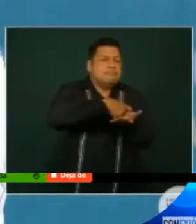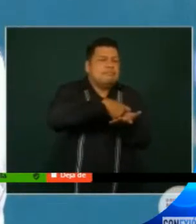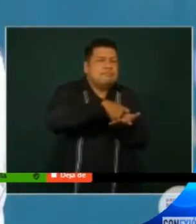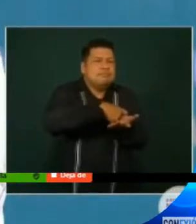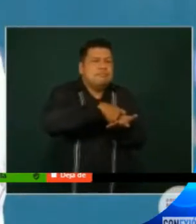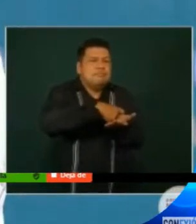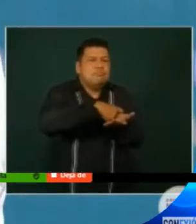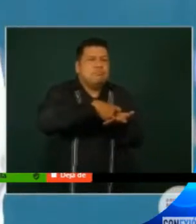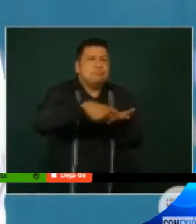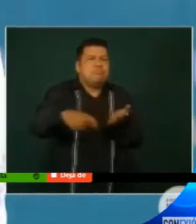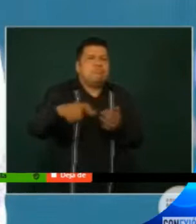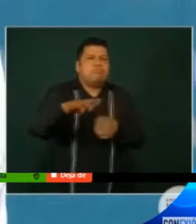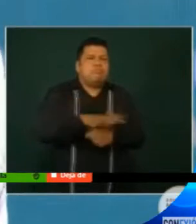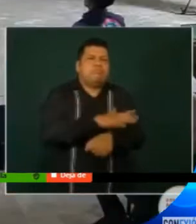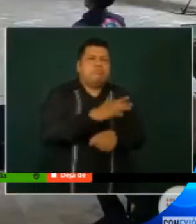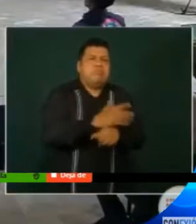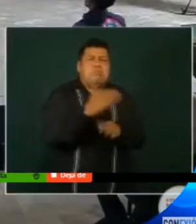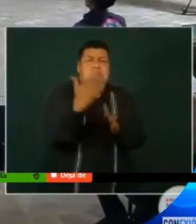energía eléctrica más barata